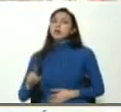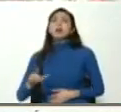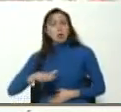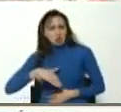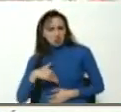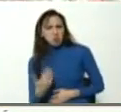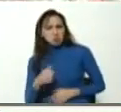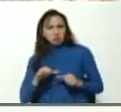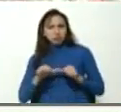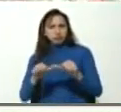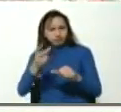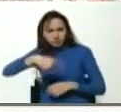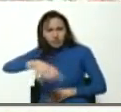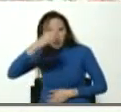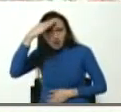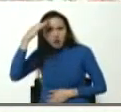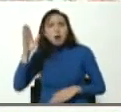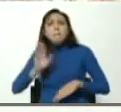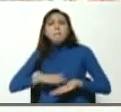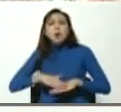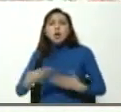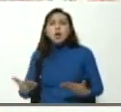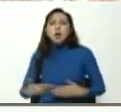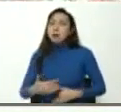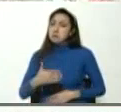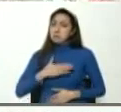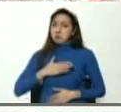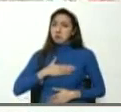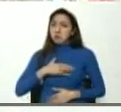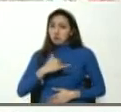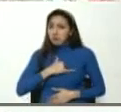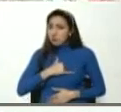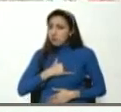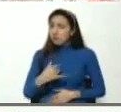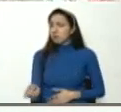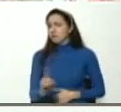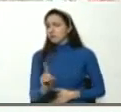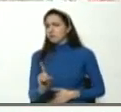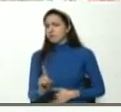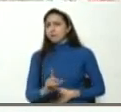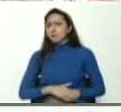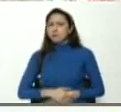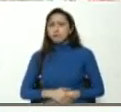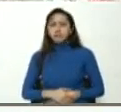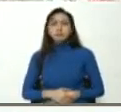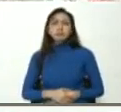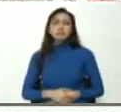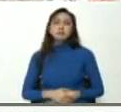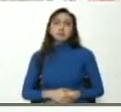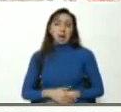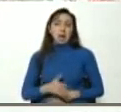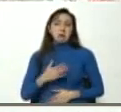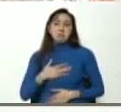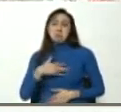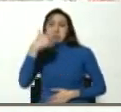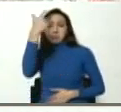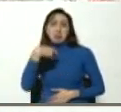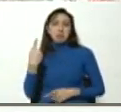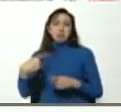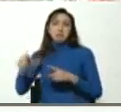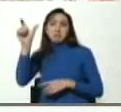echar palante ustedes saben por qué no es por mí no es porque yo sea x ye